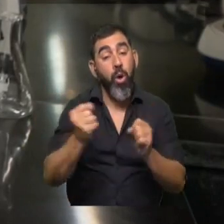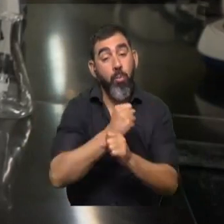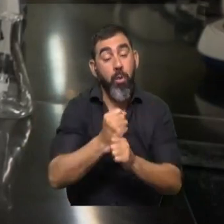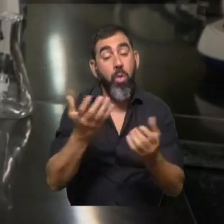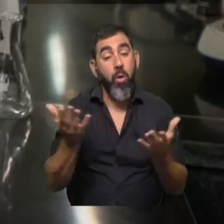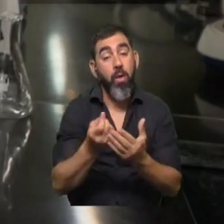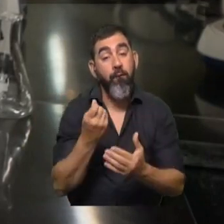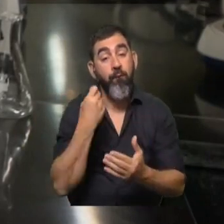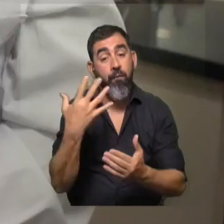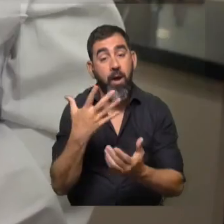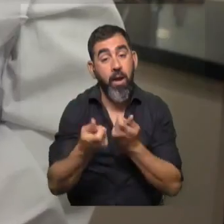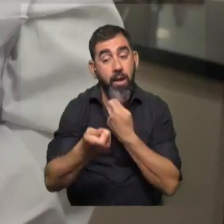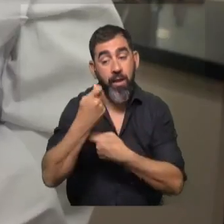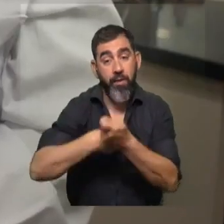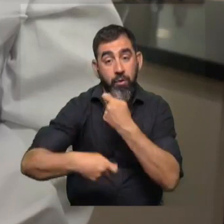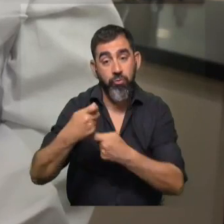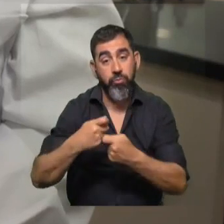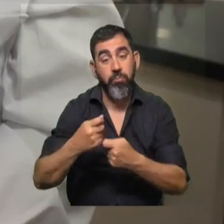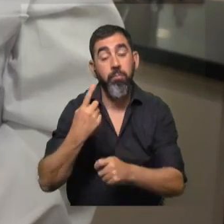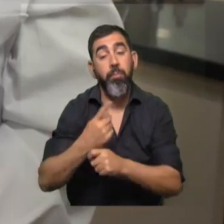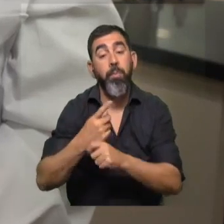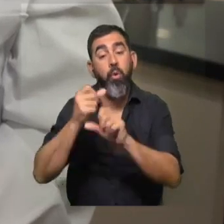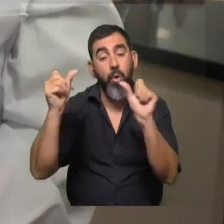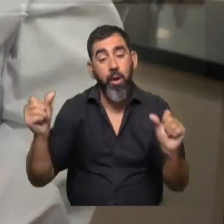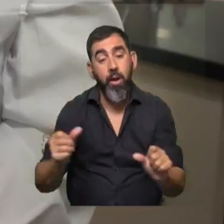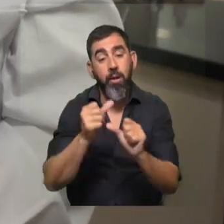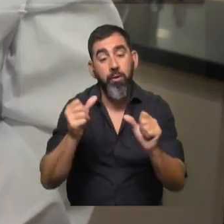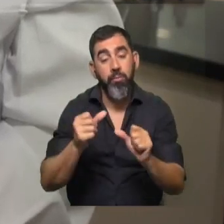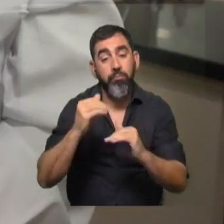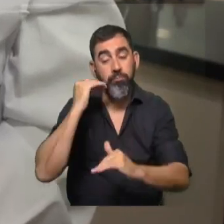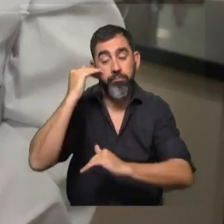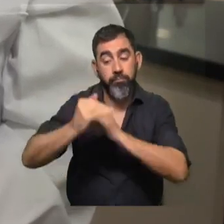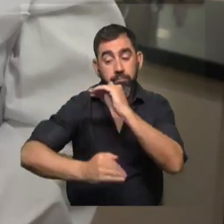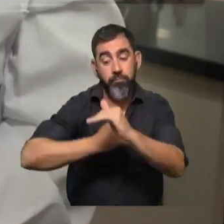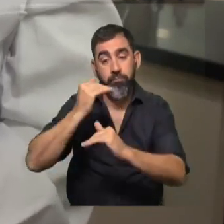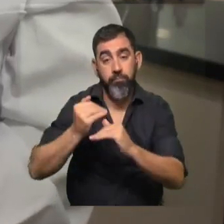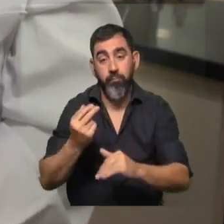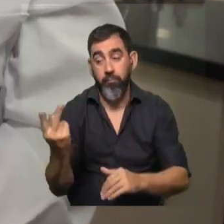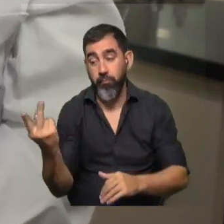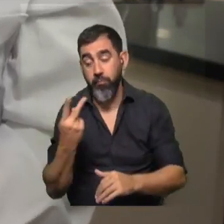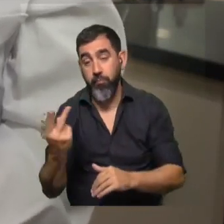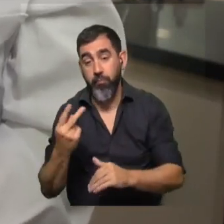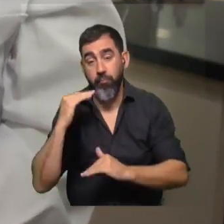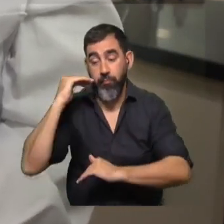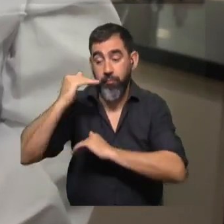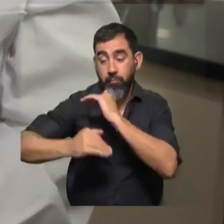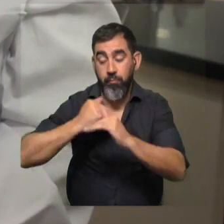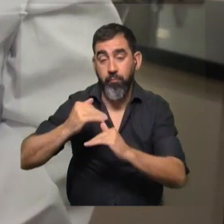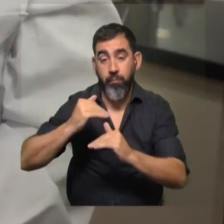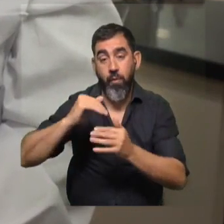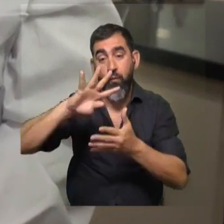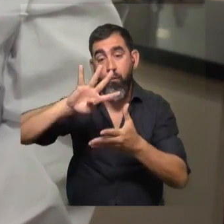que es una validación de idea de negocio. Nosotras lo que hicimos fue desarrollar una línea en donde nosotras desarrollamos toda la